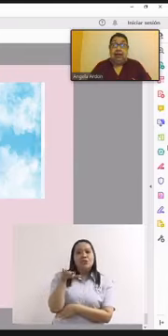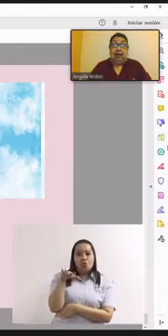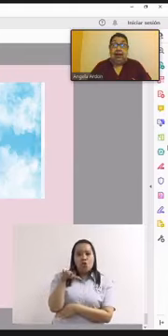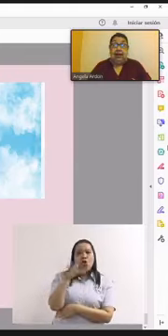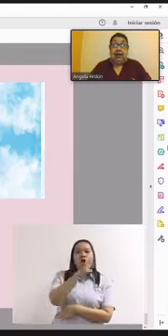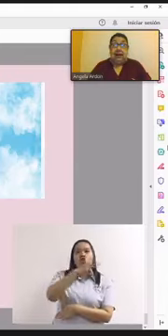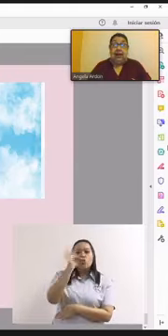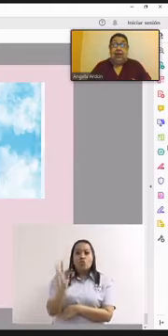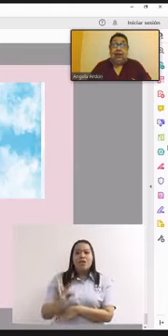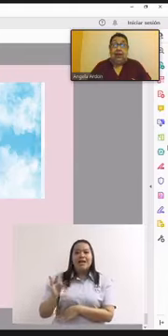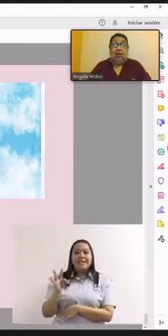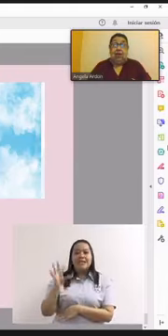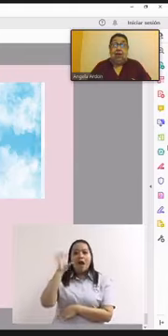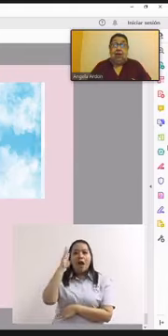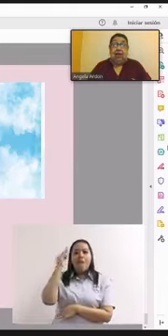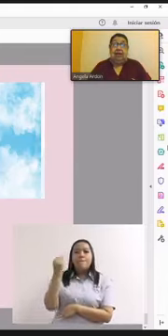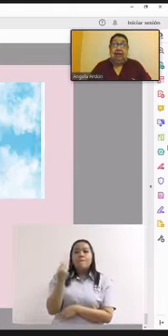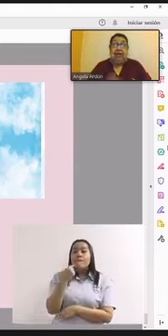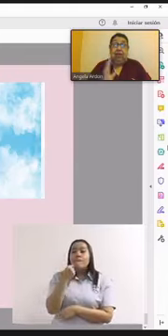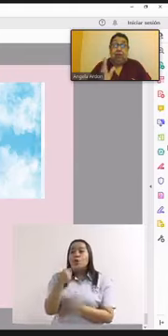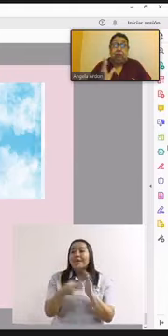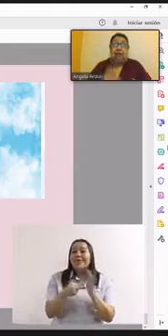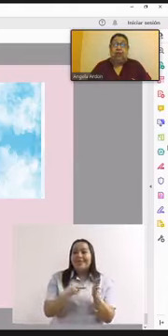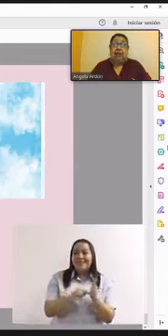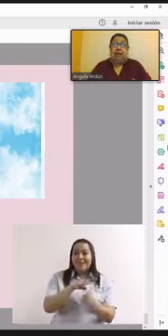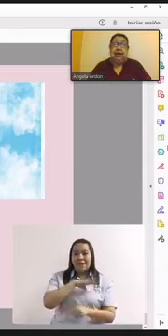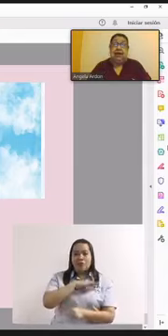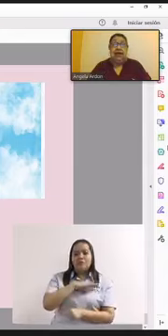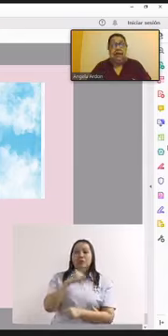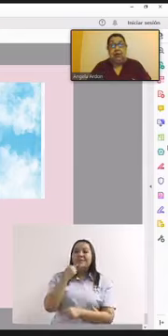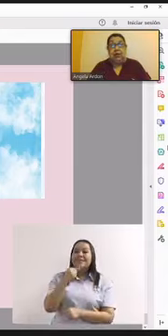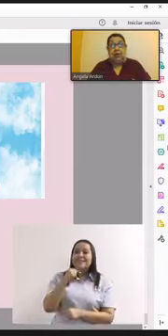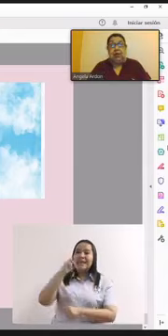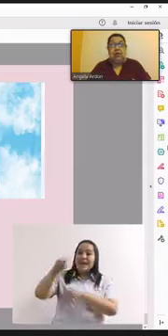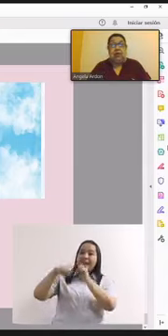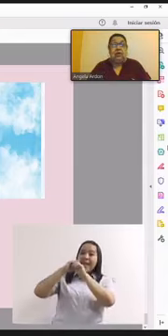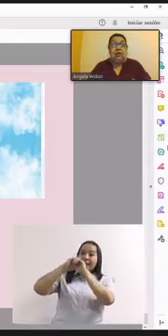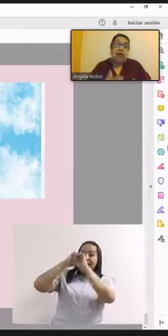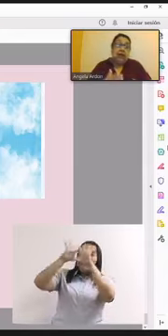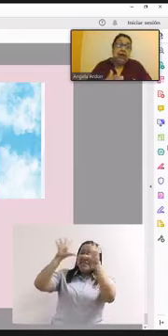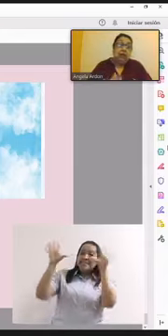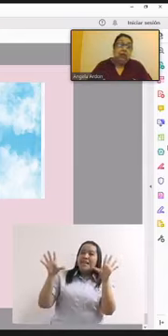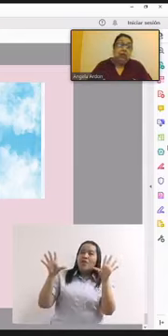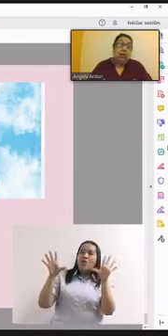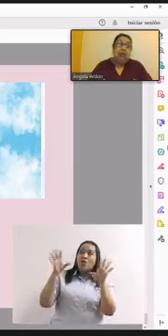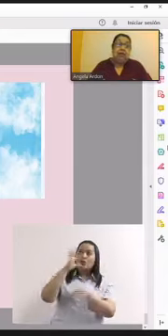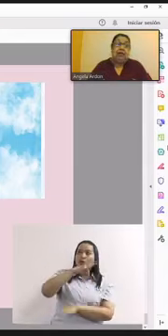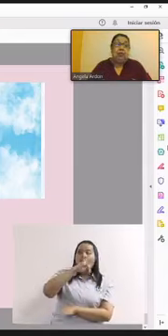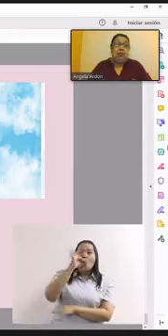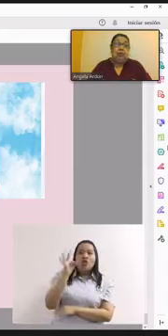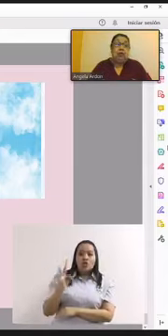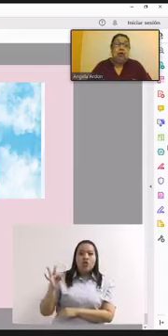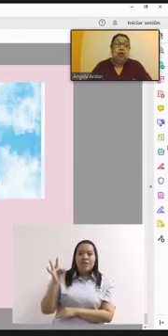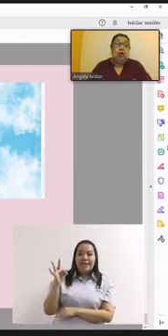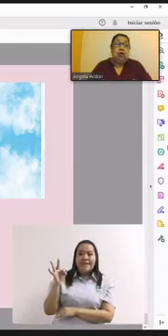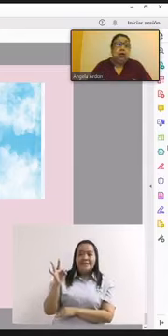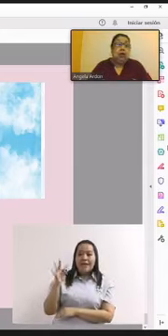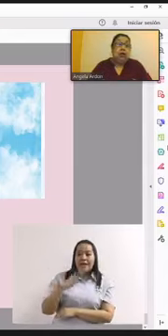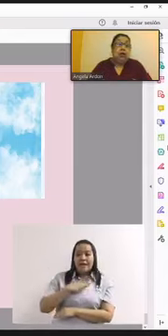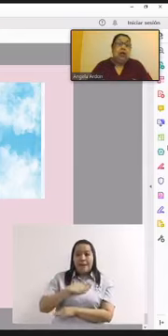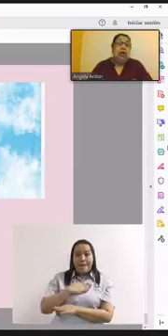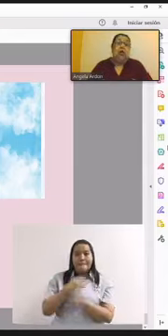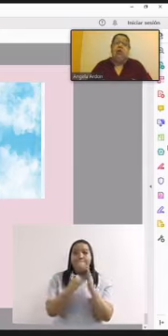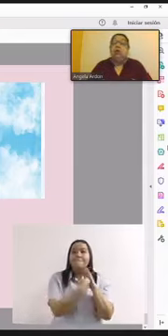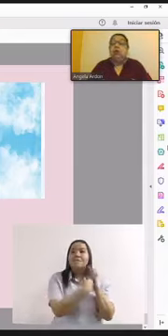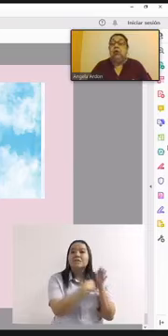dice, en el cielo azul turquesa y el nuevo gobierno, y mi símbolo de mi grupo